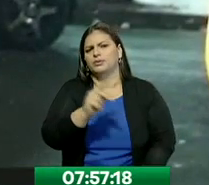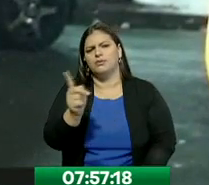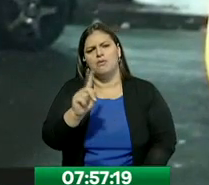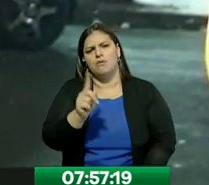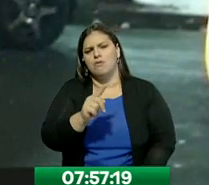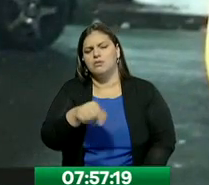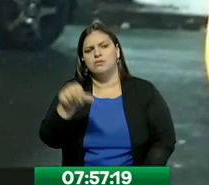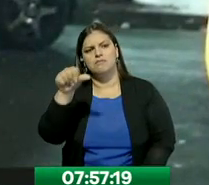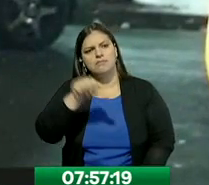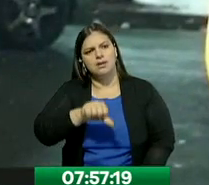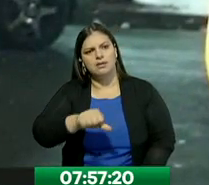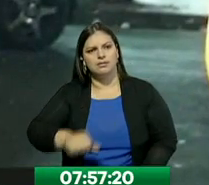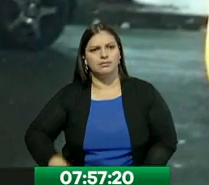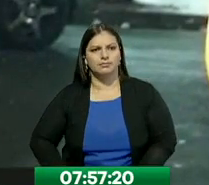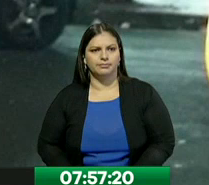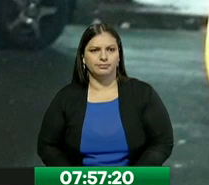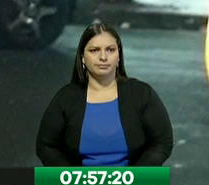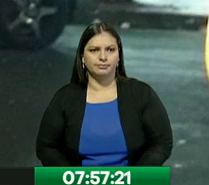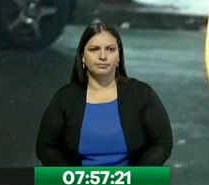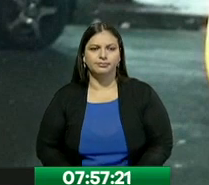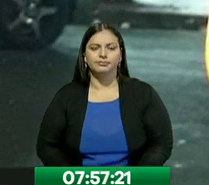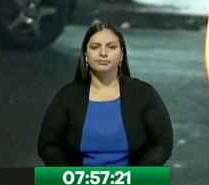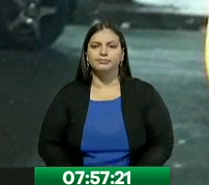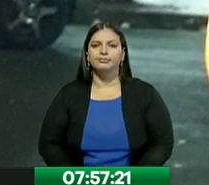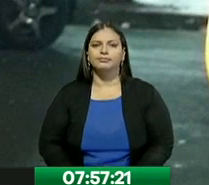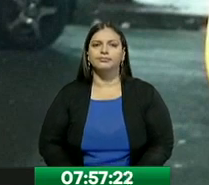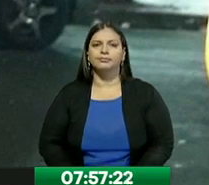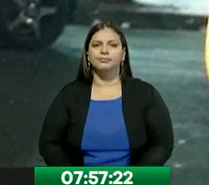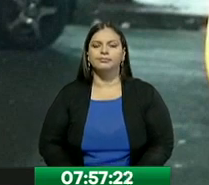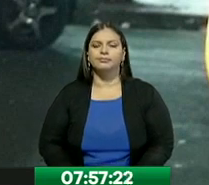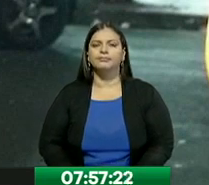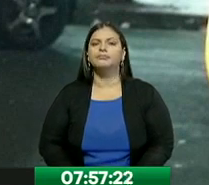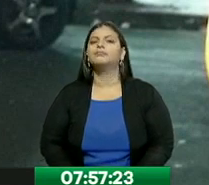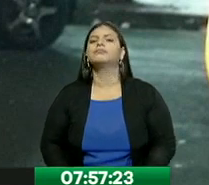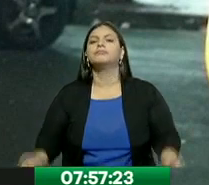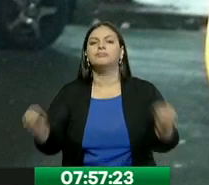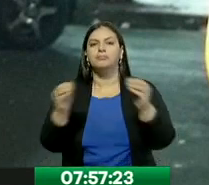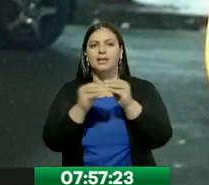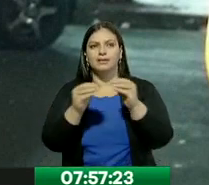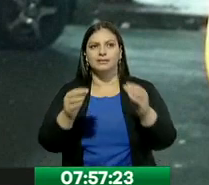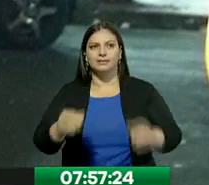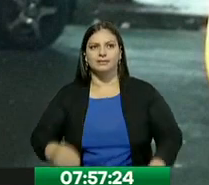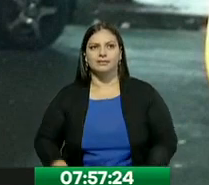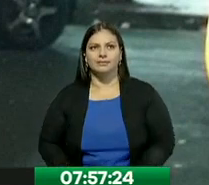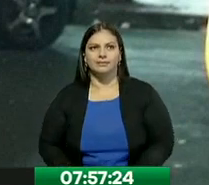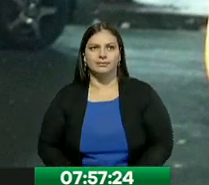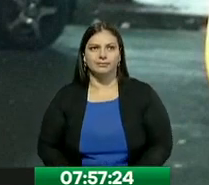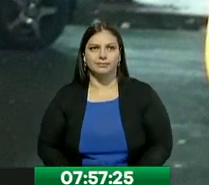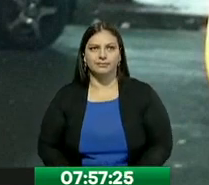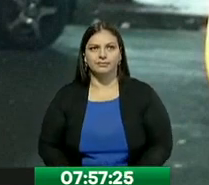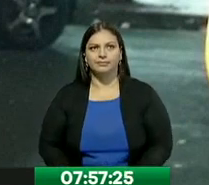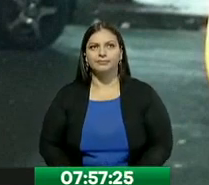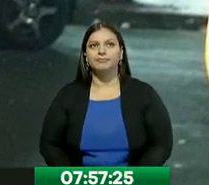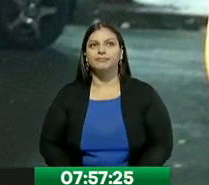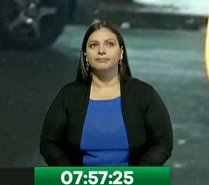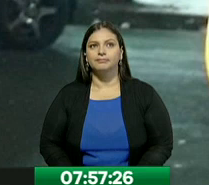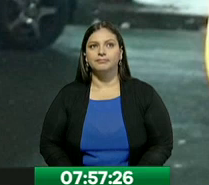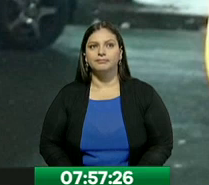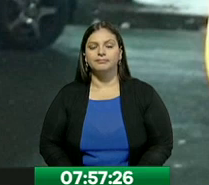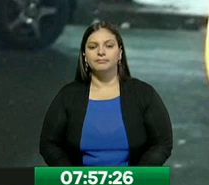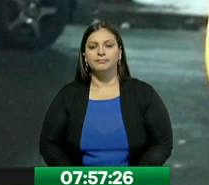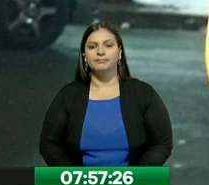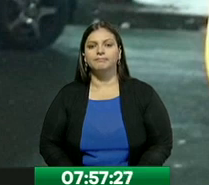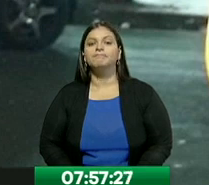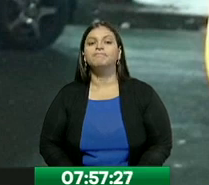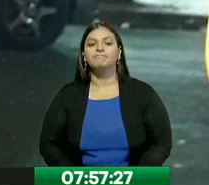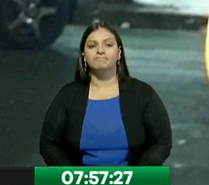Está. Por el balcón le mandaron ahí. Otro más, mire, ahí están los muchachos. ¡Epa! Ahí se